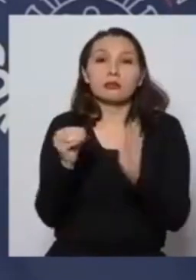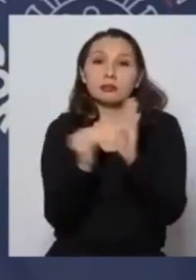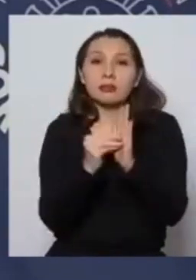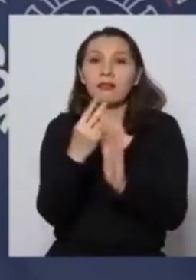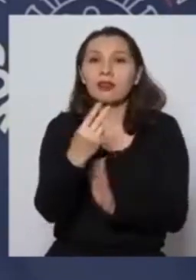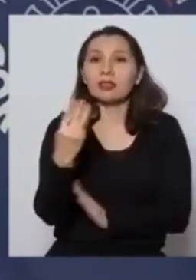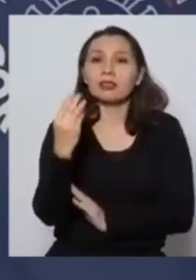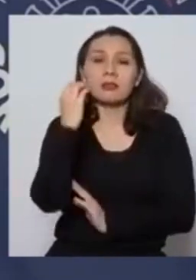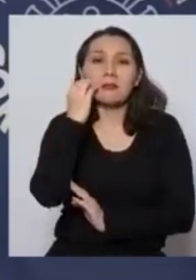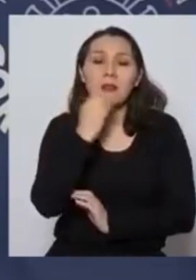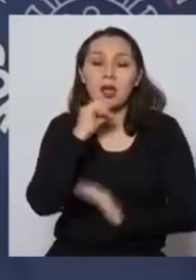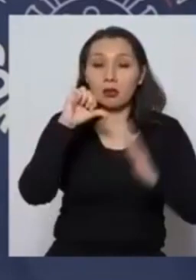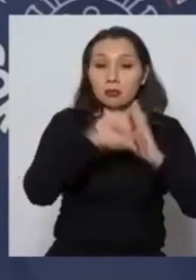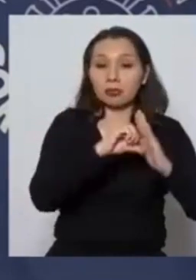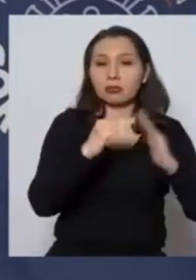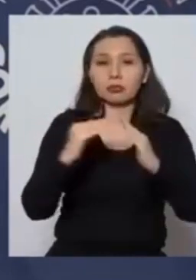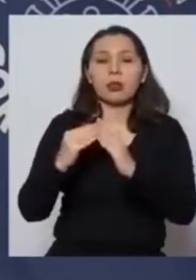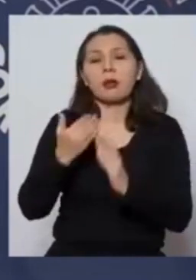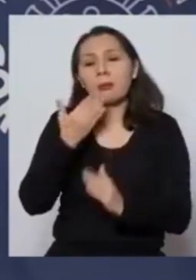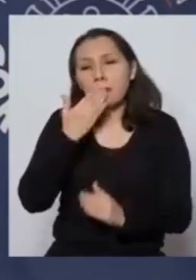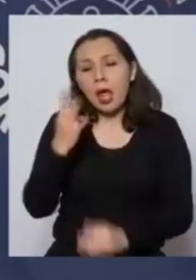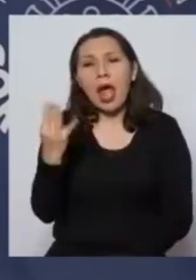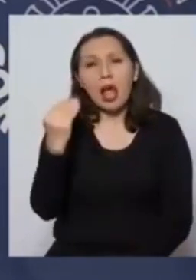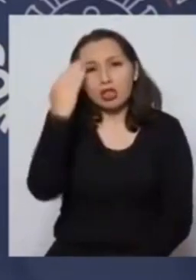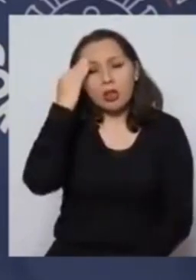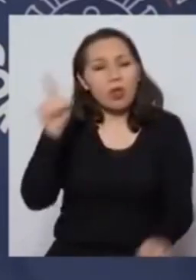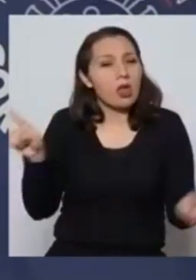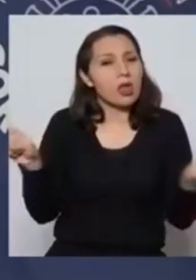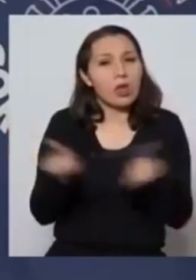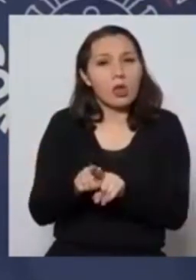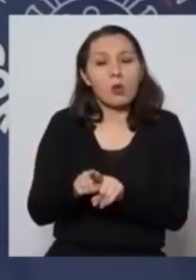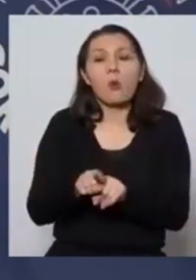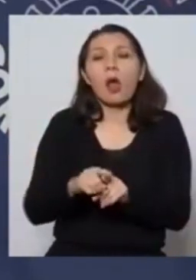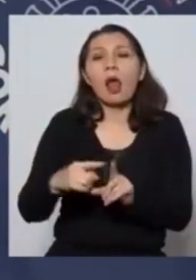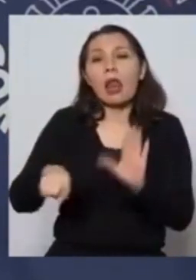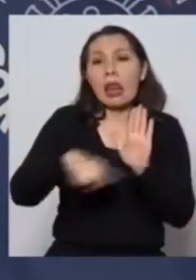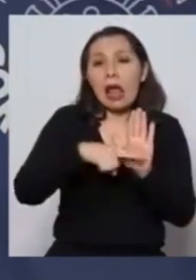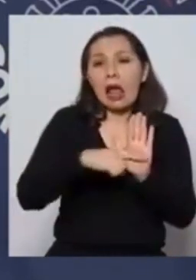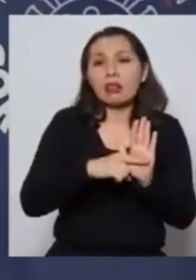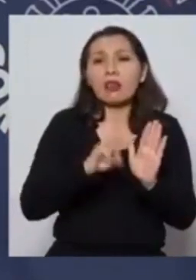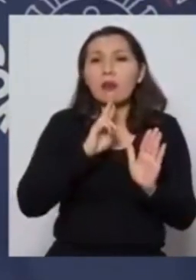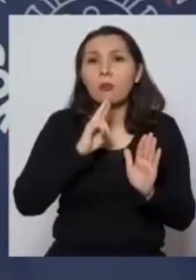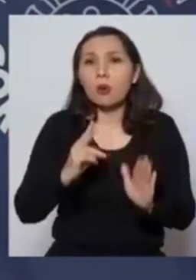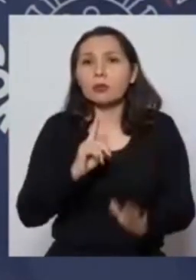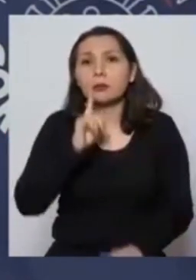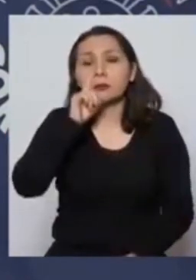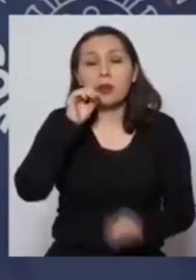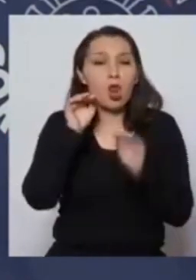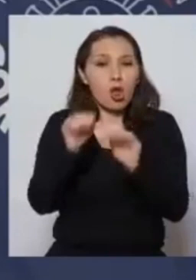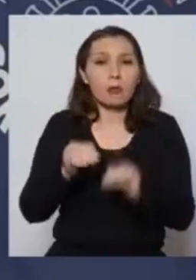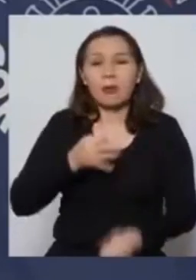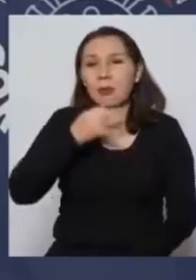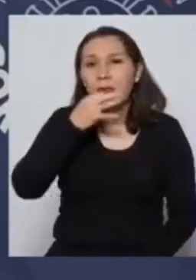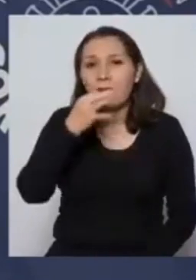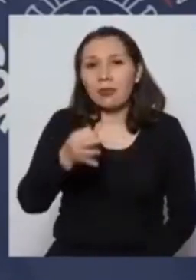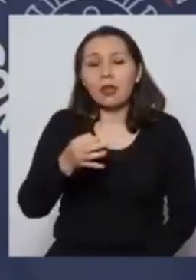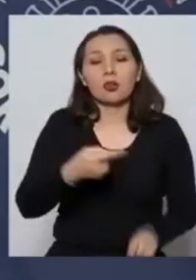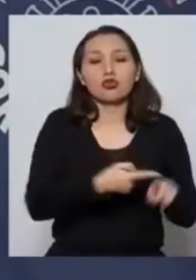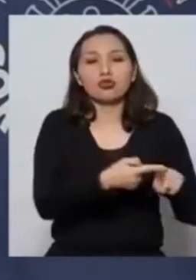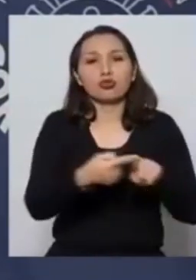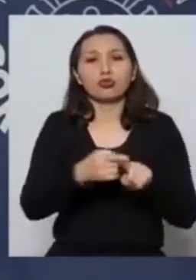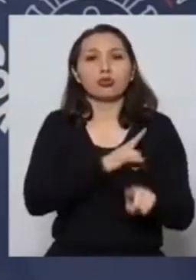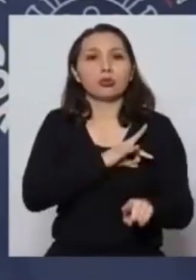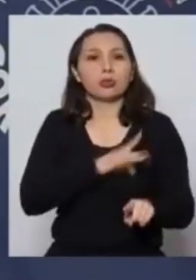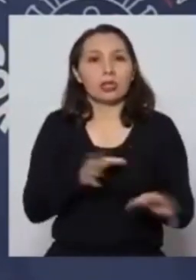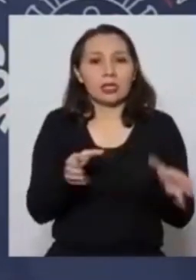mayo que el confinamiento sea de 14 días a pesar de un PCR negativo. Lo mismo comunicó ayer la Sociedad